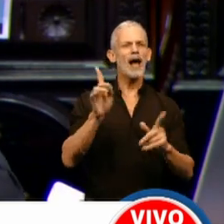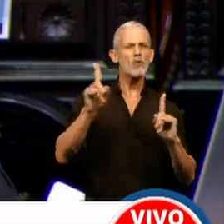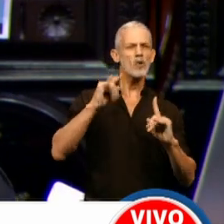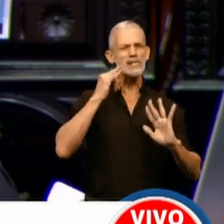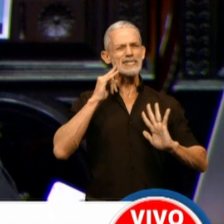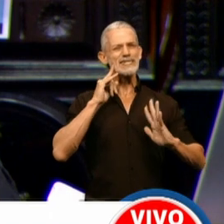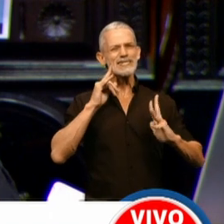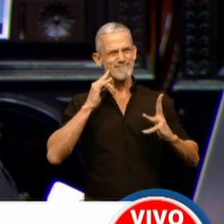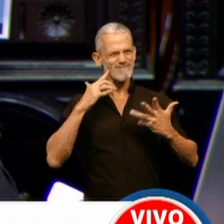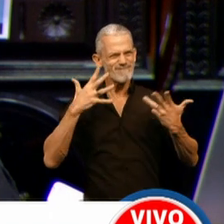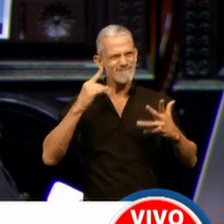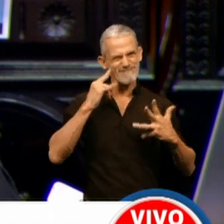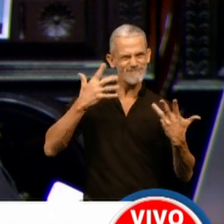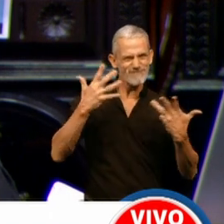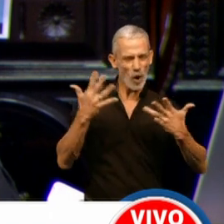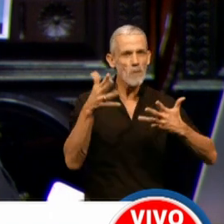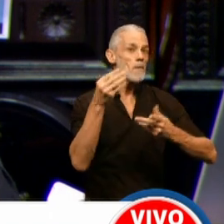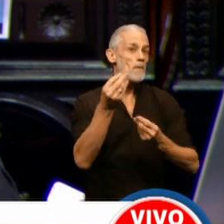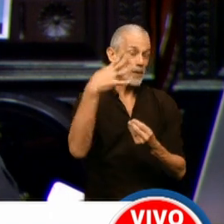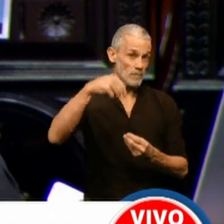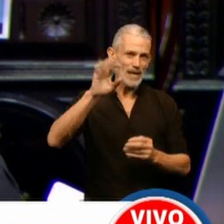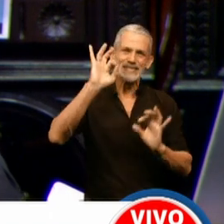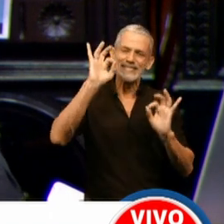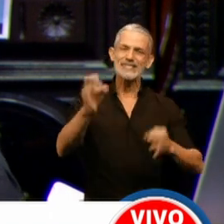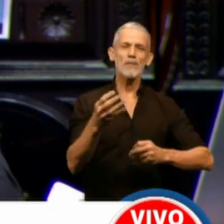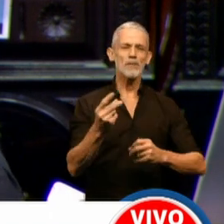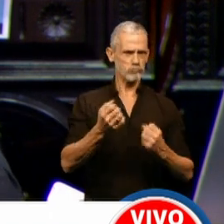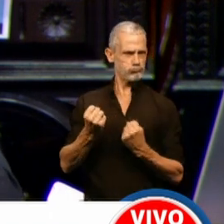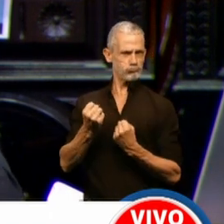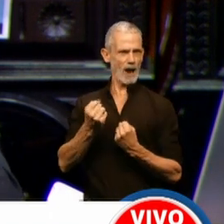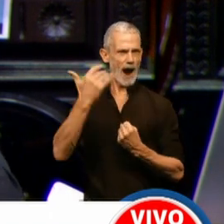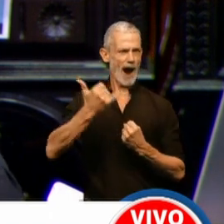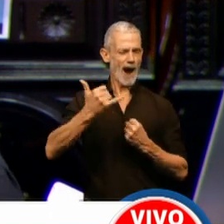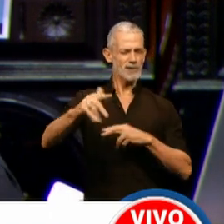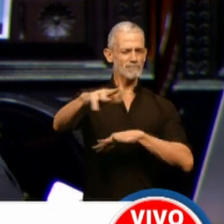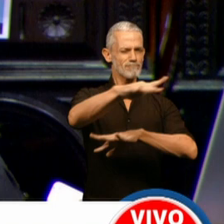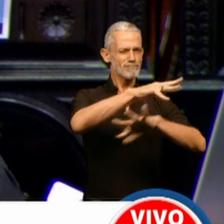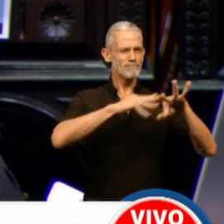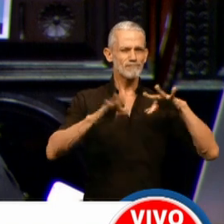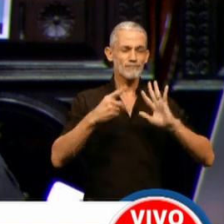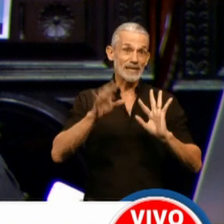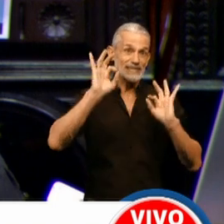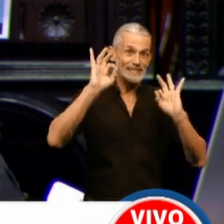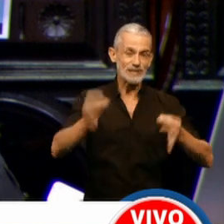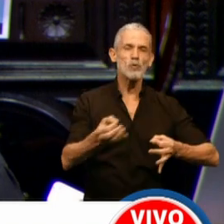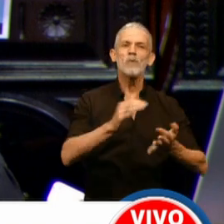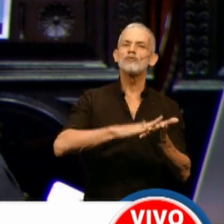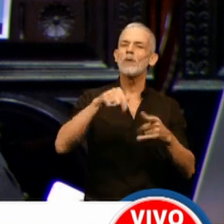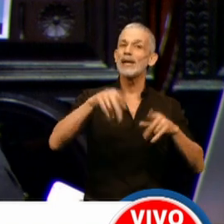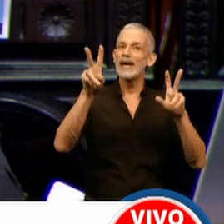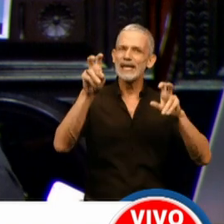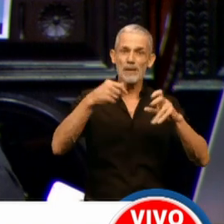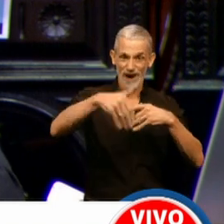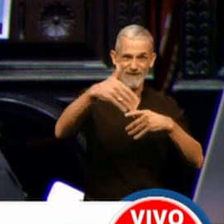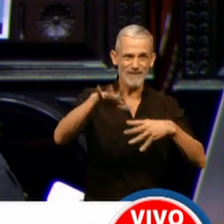y sabemos que molesta y molesta mucho porque hoy sabemos las reacciones que empezaron a ver a partir de que se supo de que quizás